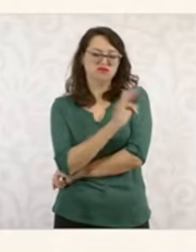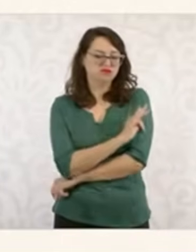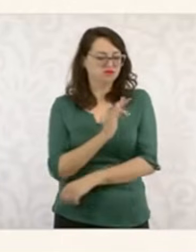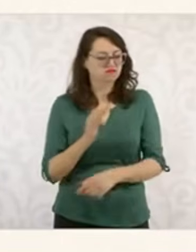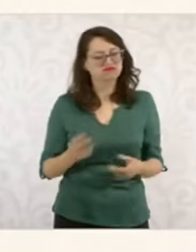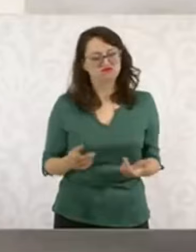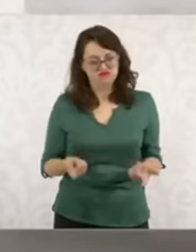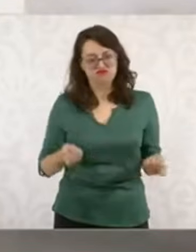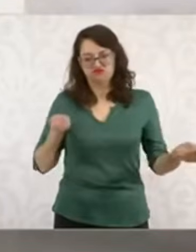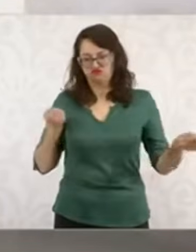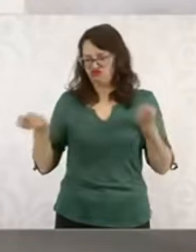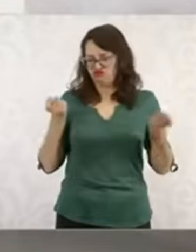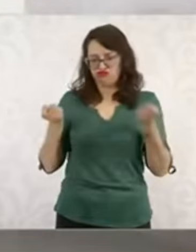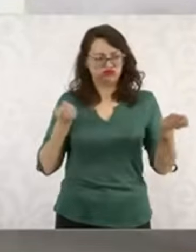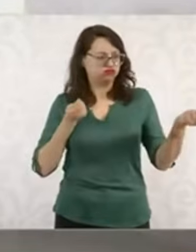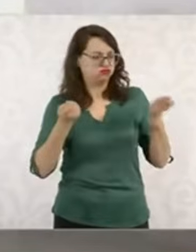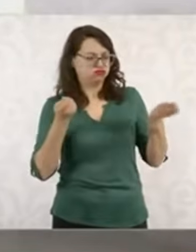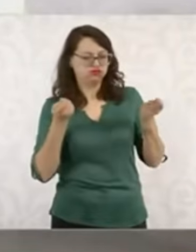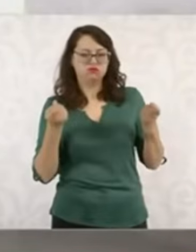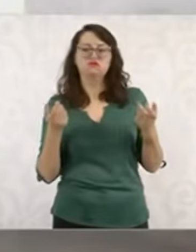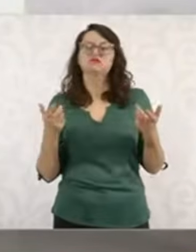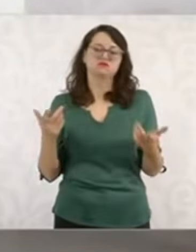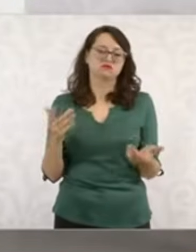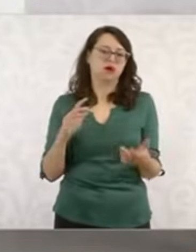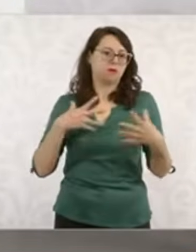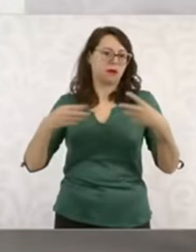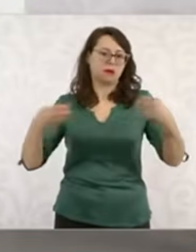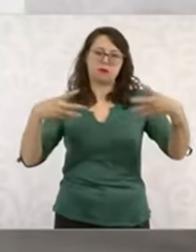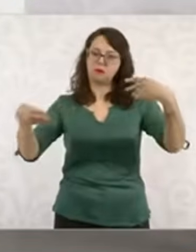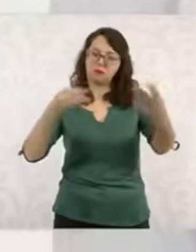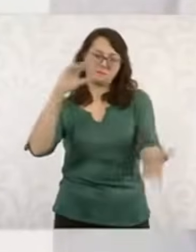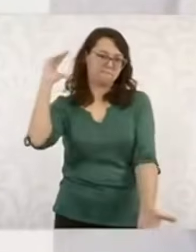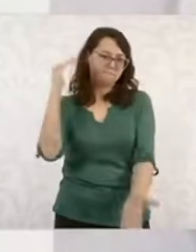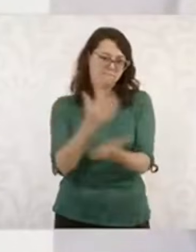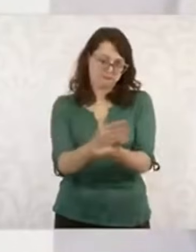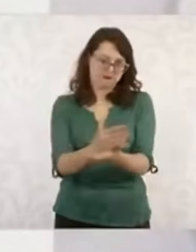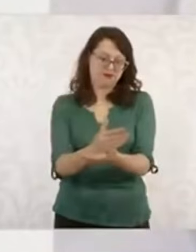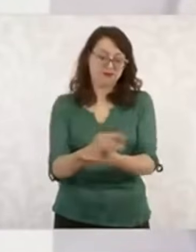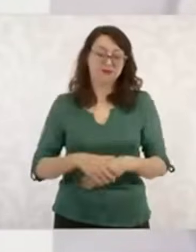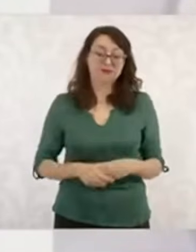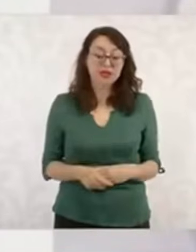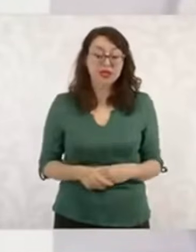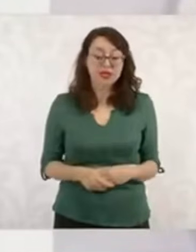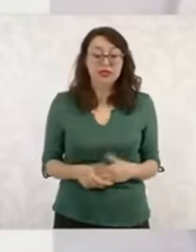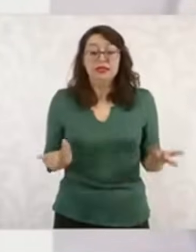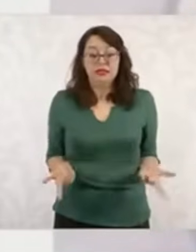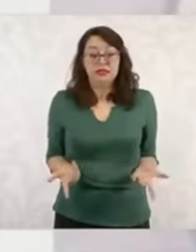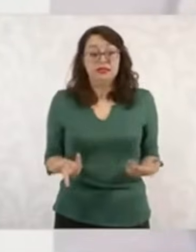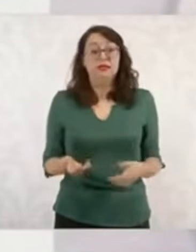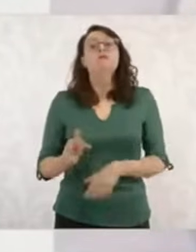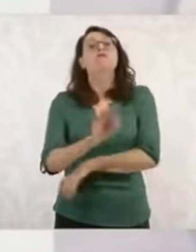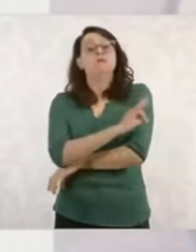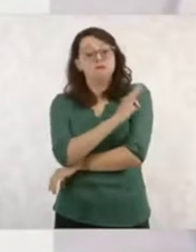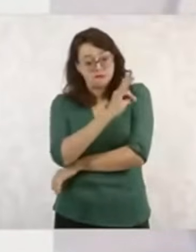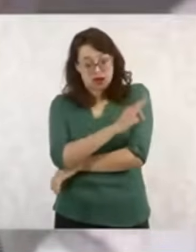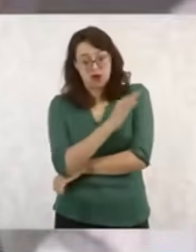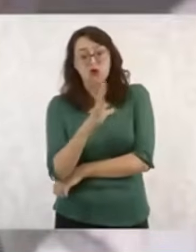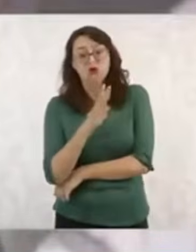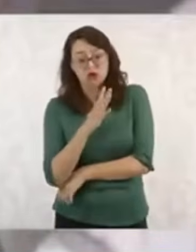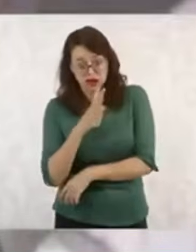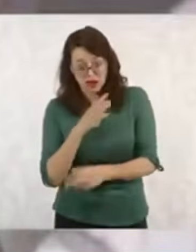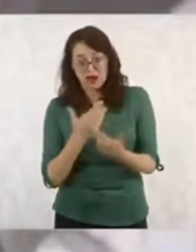para controlar los brotes de sarampión. El mensaje es: tenemos vacunas, tenemos